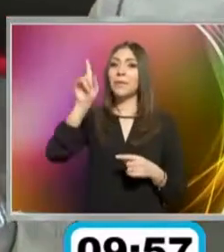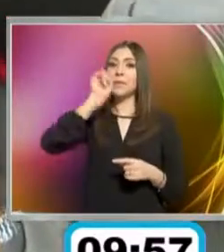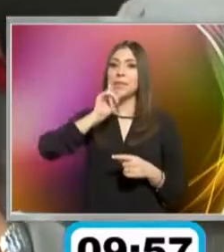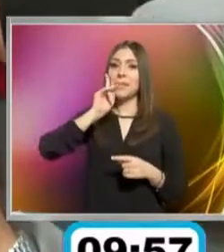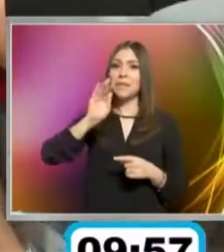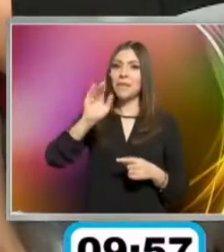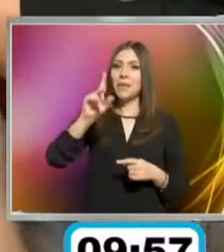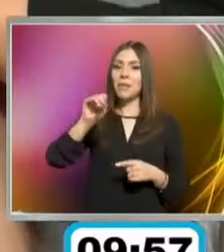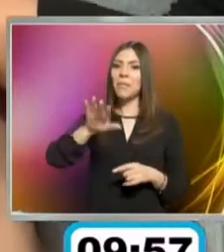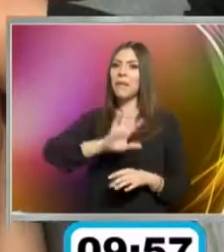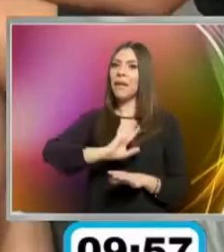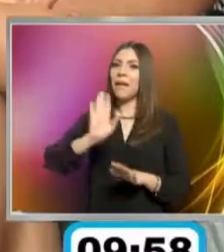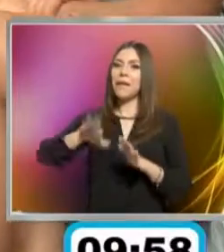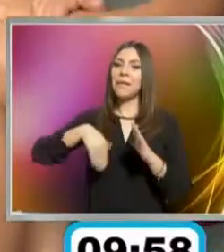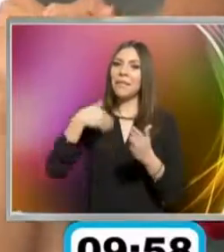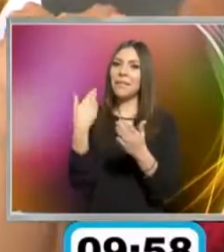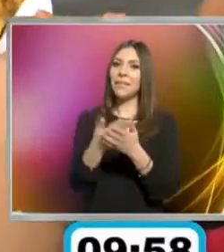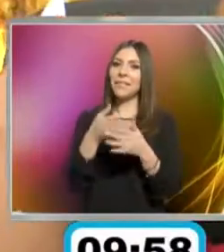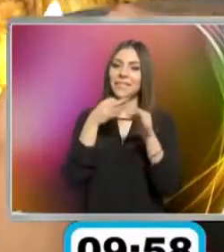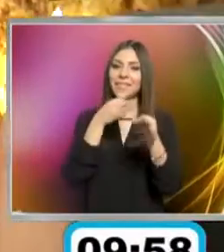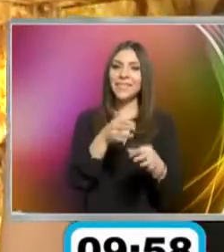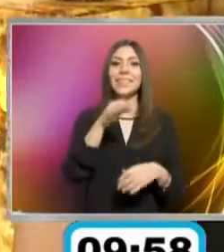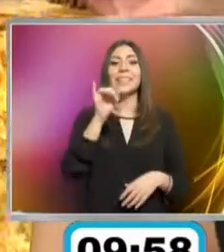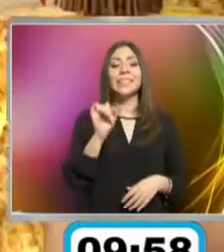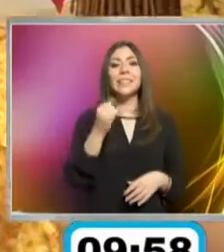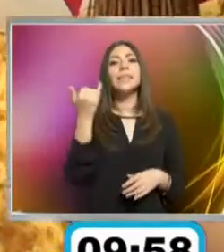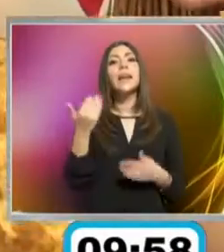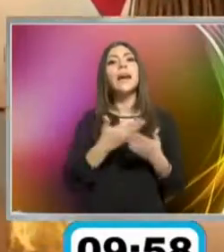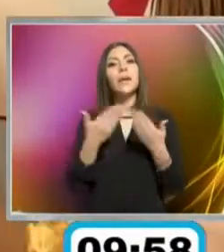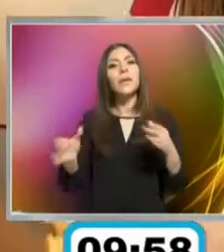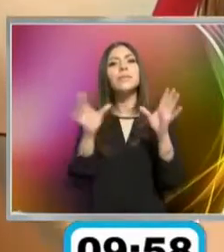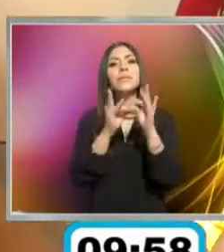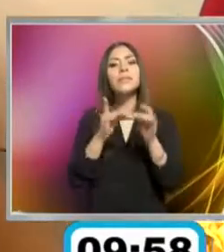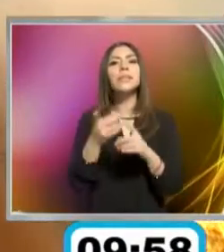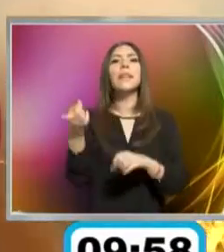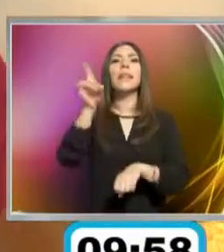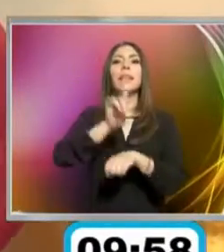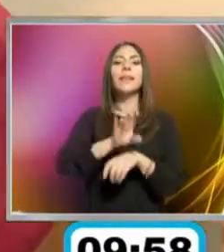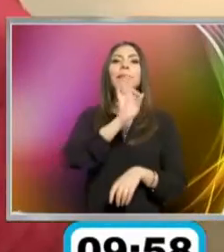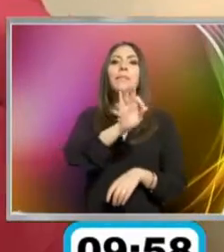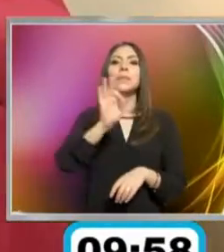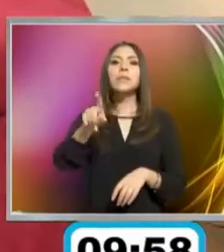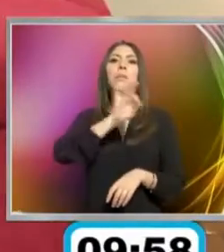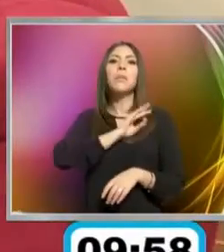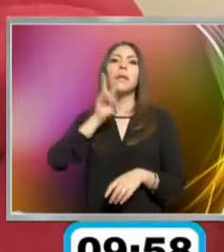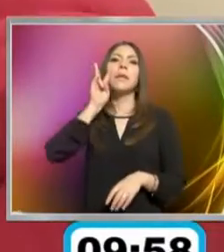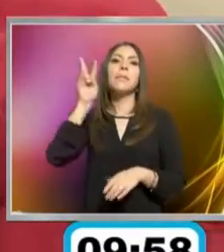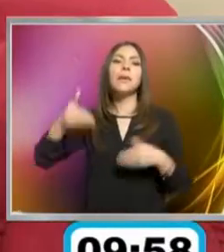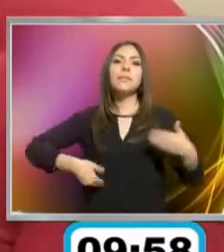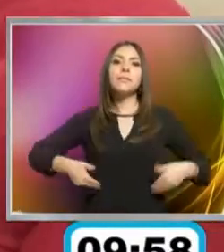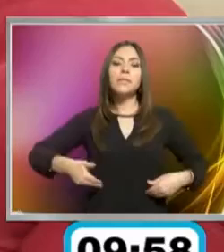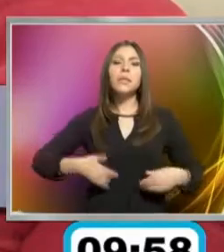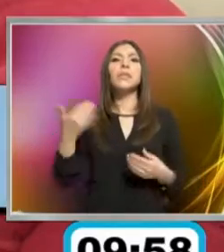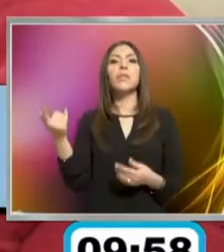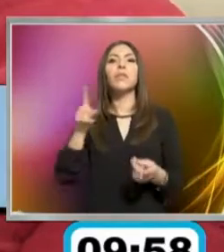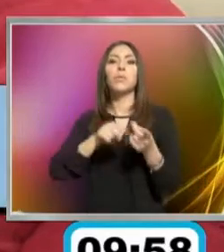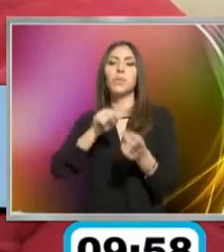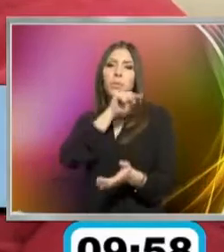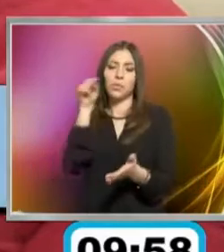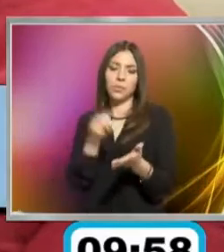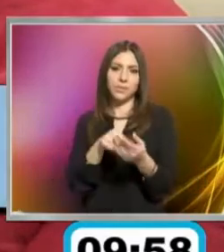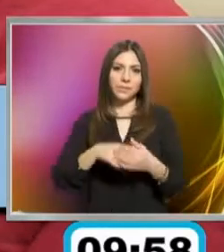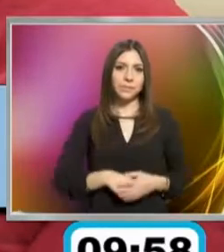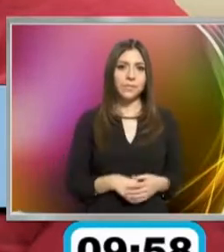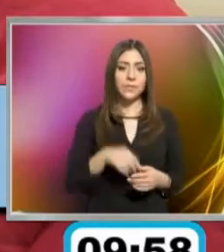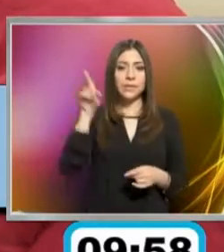cayó. Ya cayó. Rosalinda, cuéntanos entonces las fechas de la pastorela, cuándo la podemos disfrutar y dónde sobre todo. Estamos